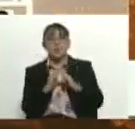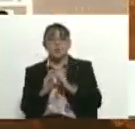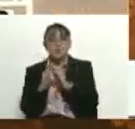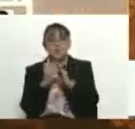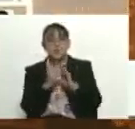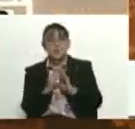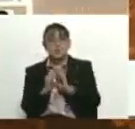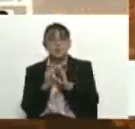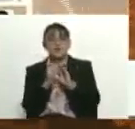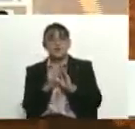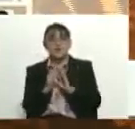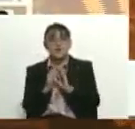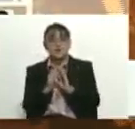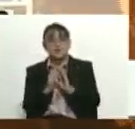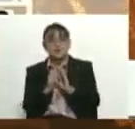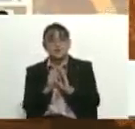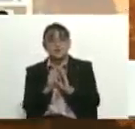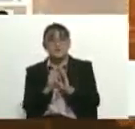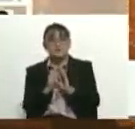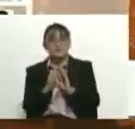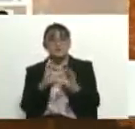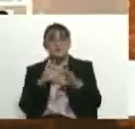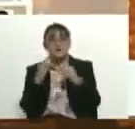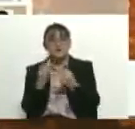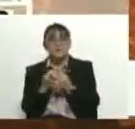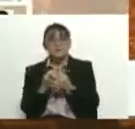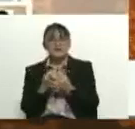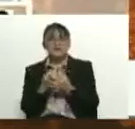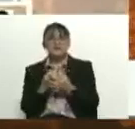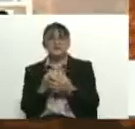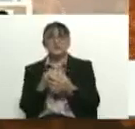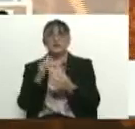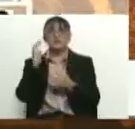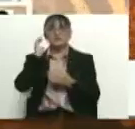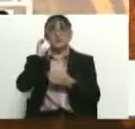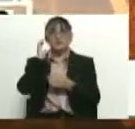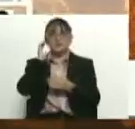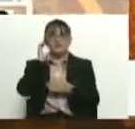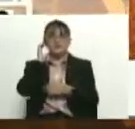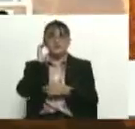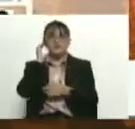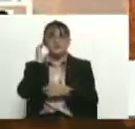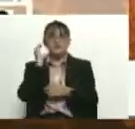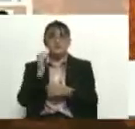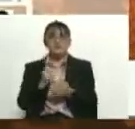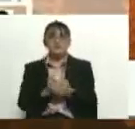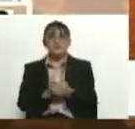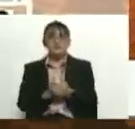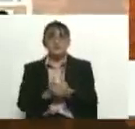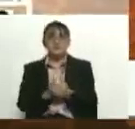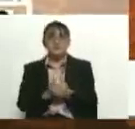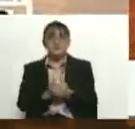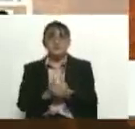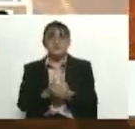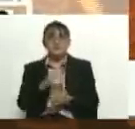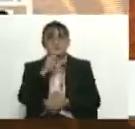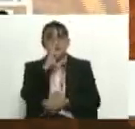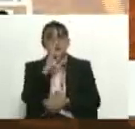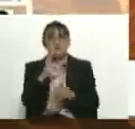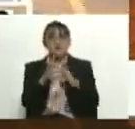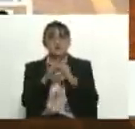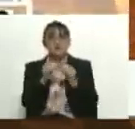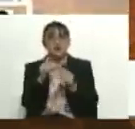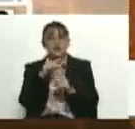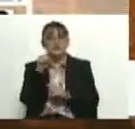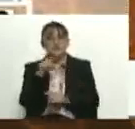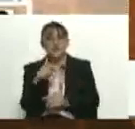de un poquito más de 600 familias 500 casas es la crecida del río inundó violentamente a toda la